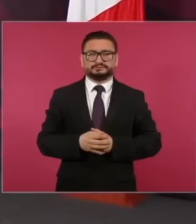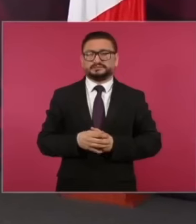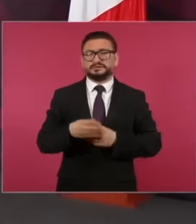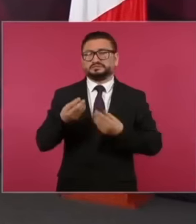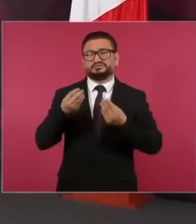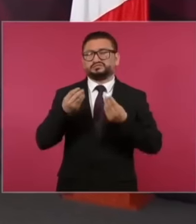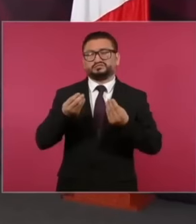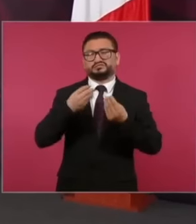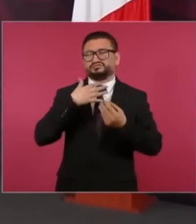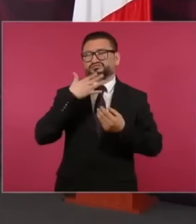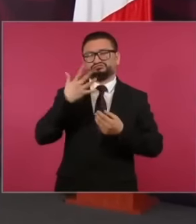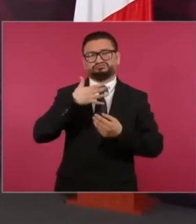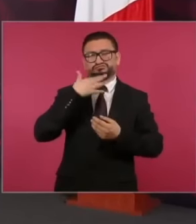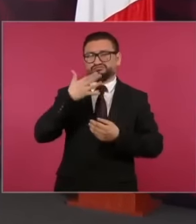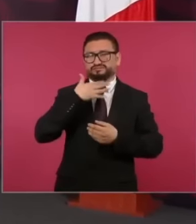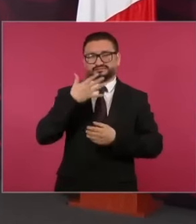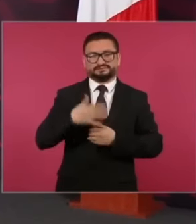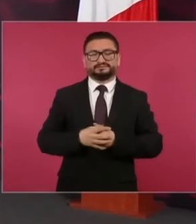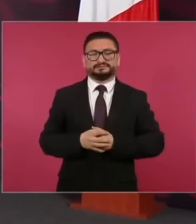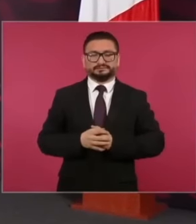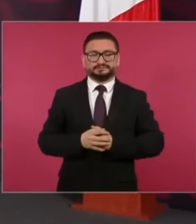mucha corrupción.